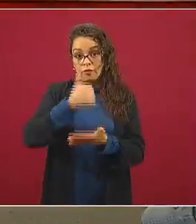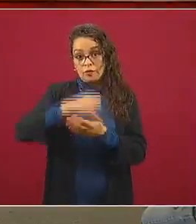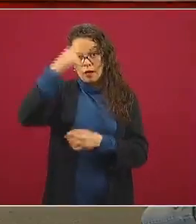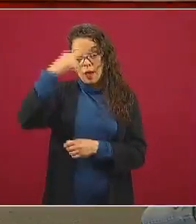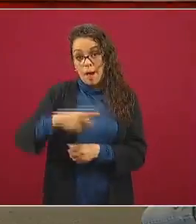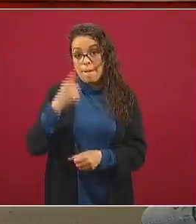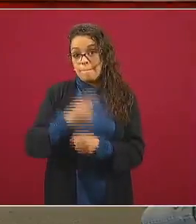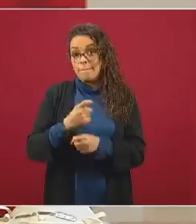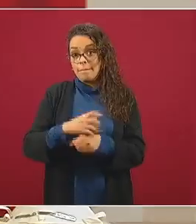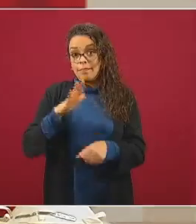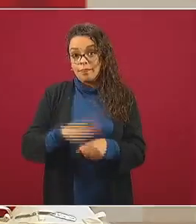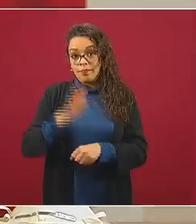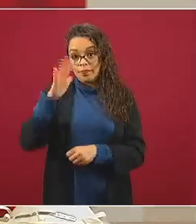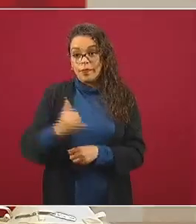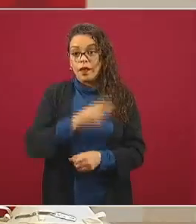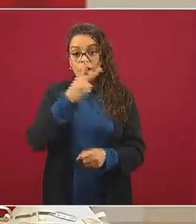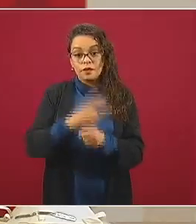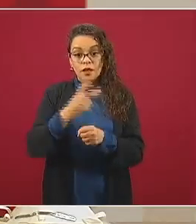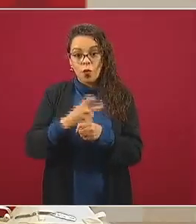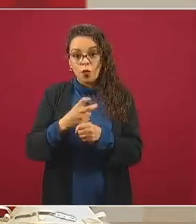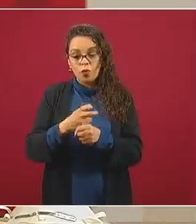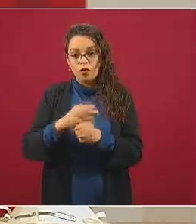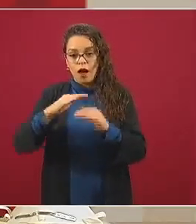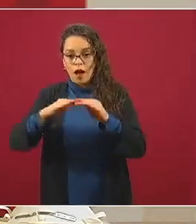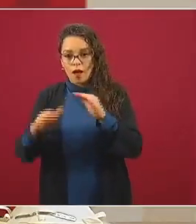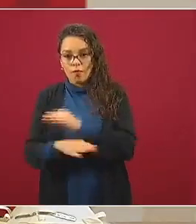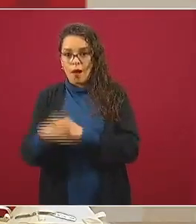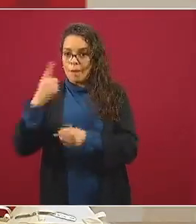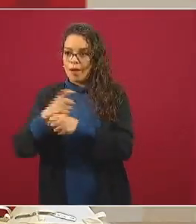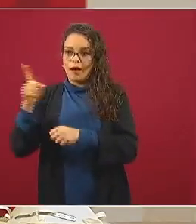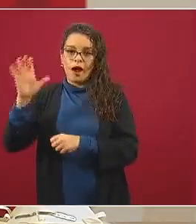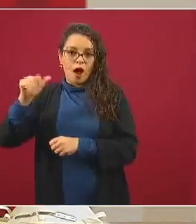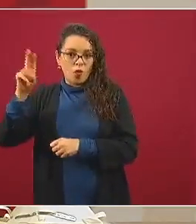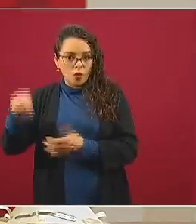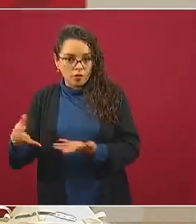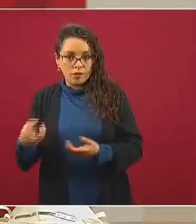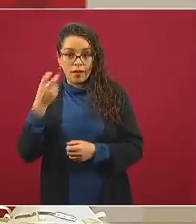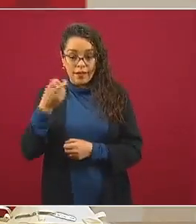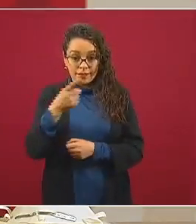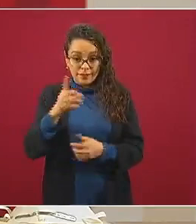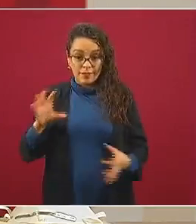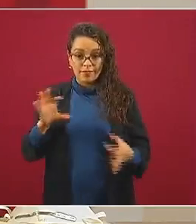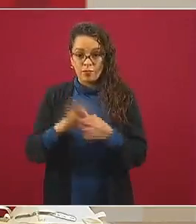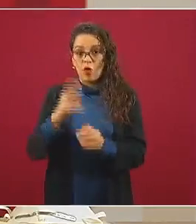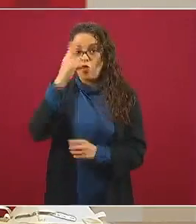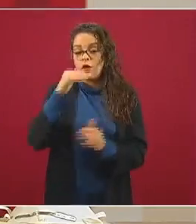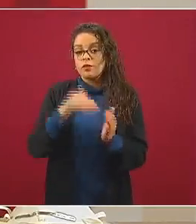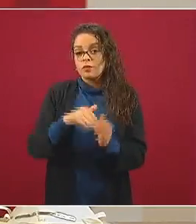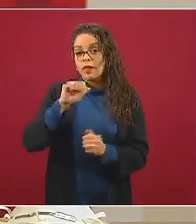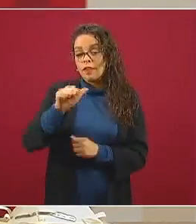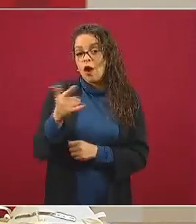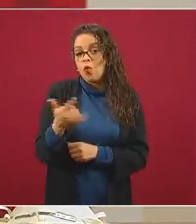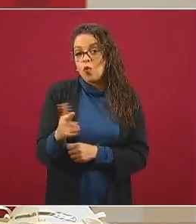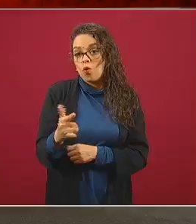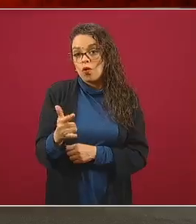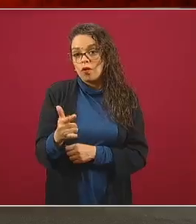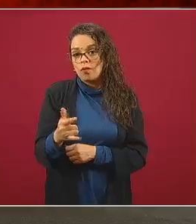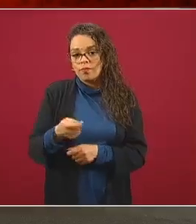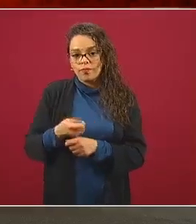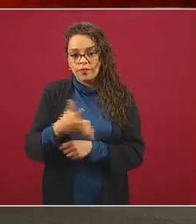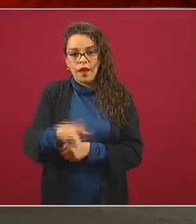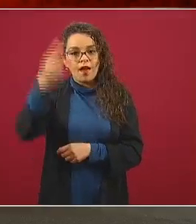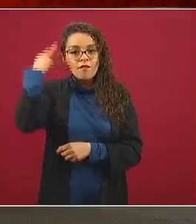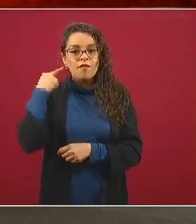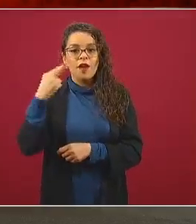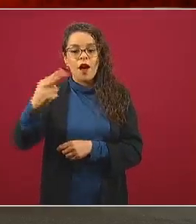segunda en extranjero por abajo de Cancún. Ese programa lo retoma Sectur en el 2016, en julio, le llamó Viajemos Todos